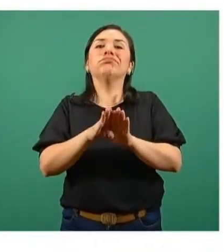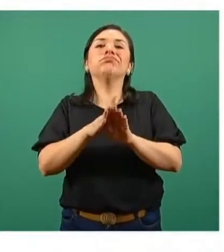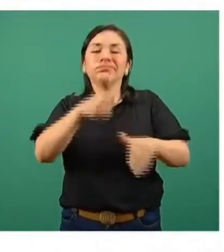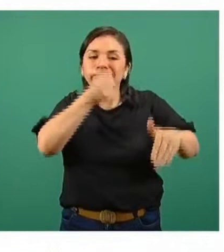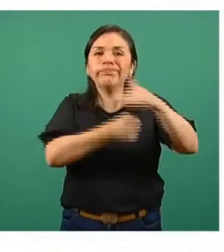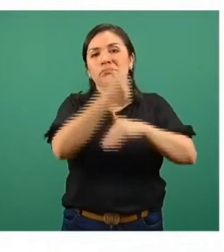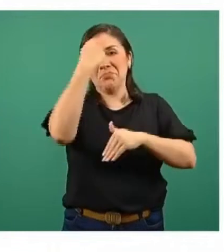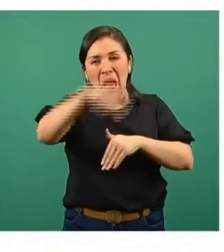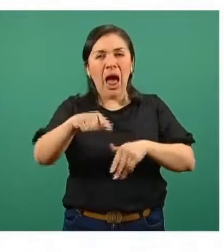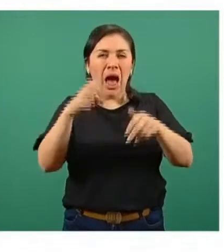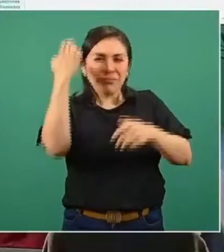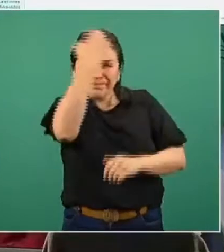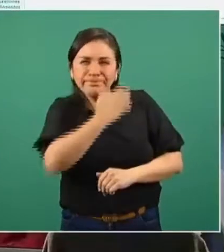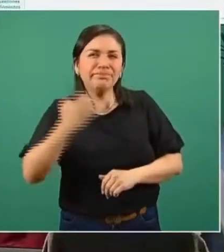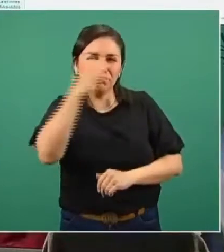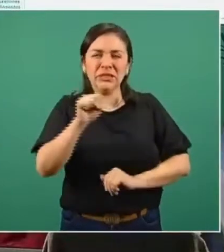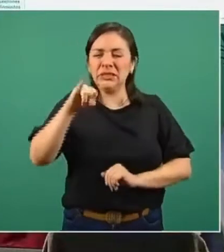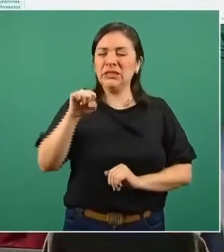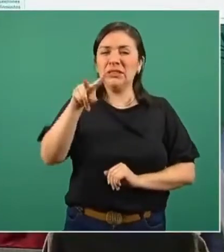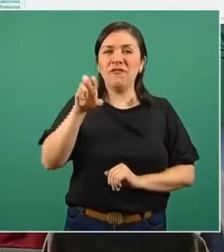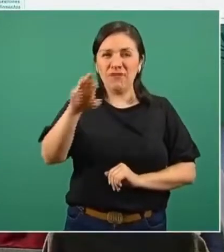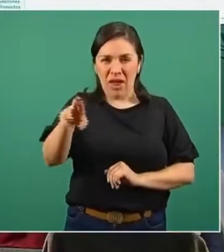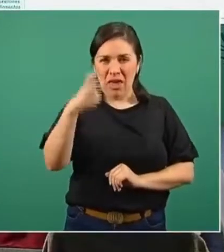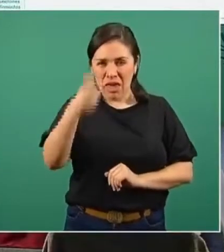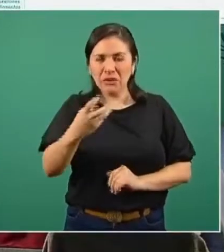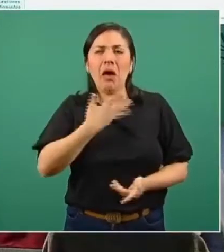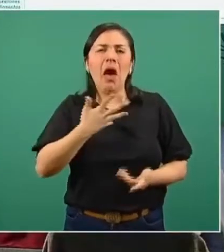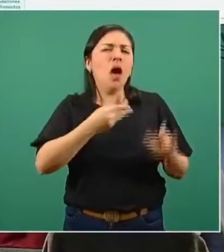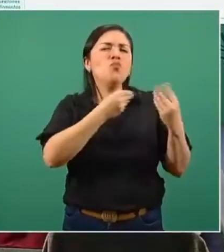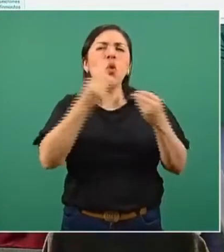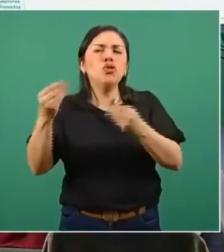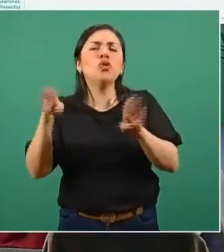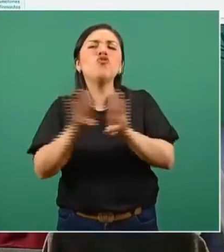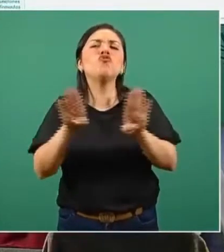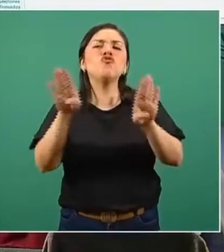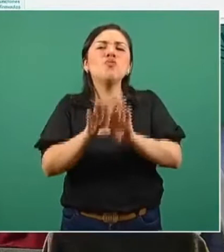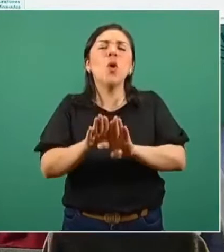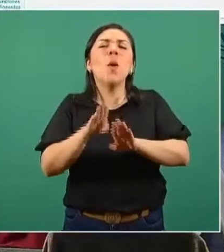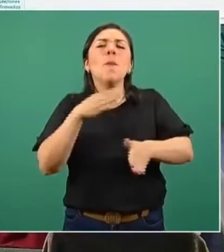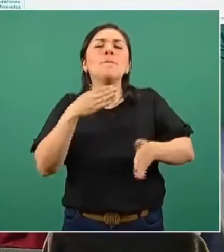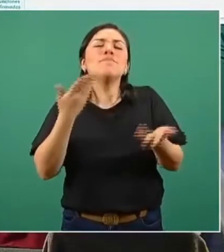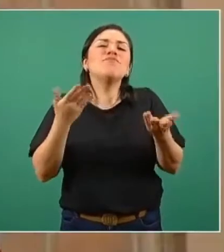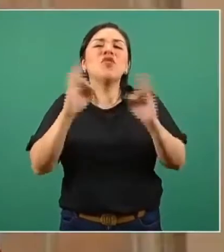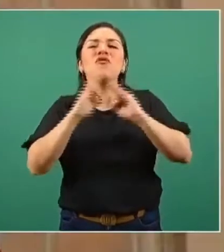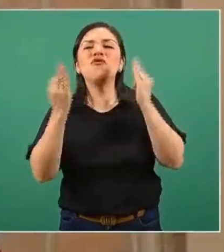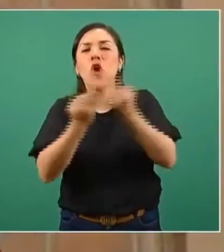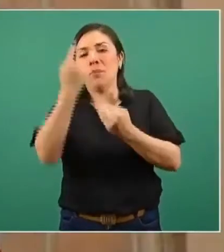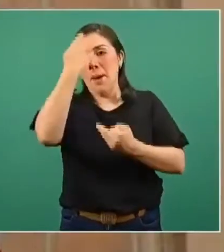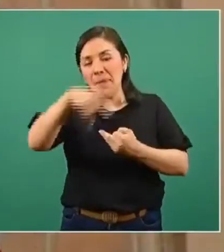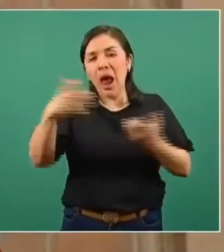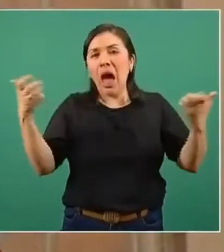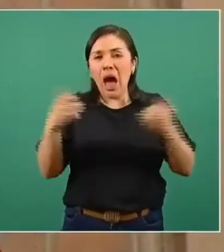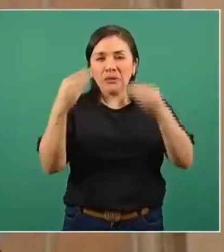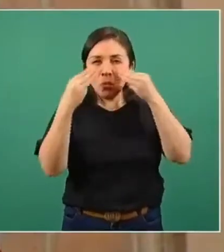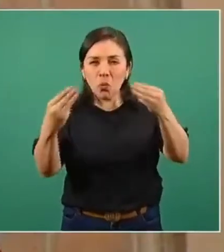Vigilancia Epidemiológica, dentro de las múltiples estrategias que cuenta el Sistema Nacional